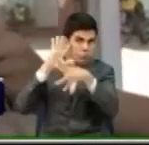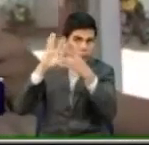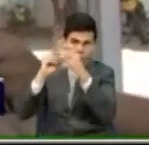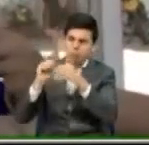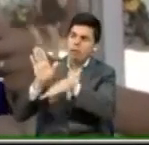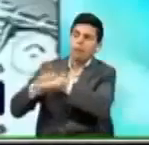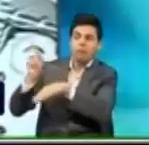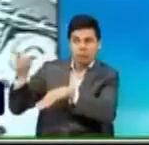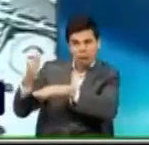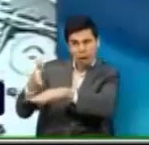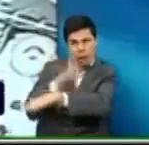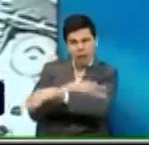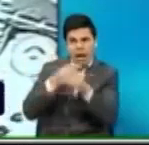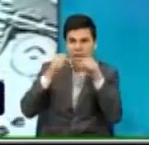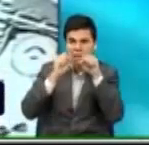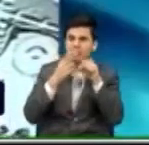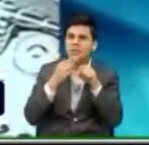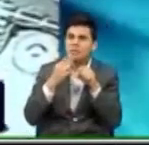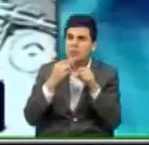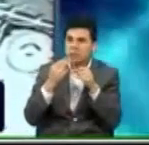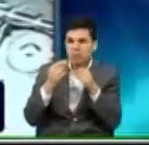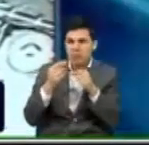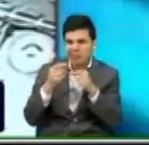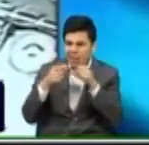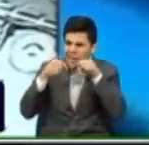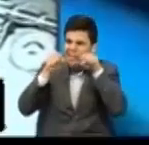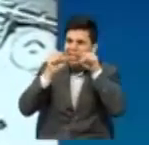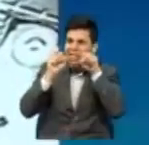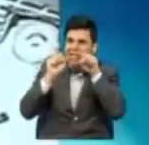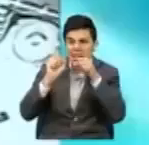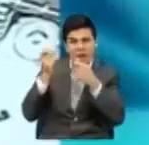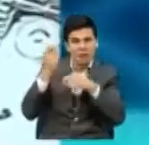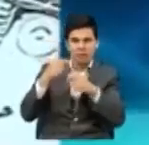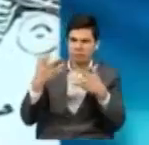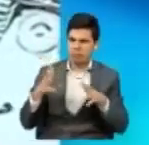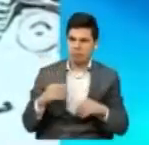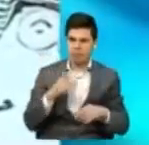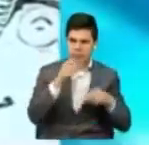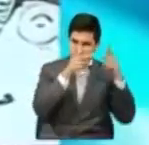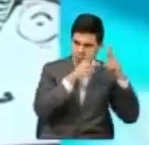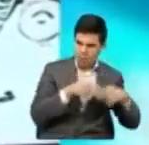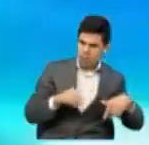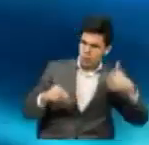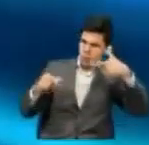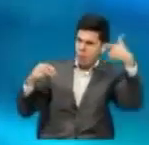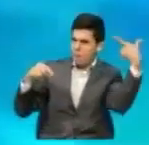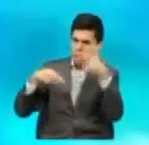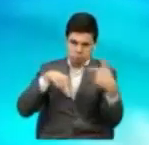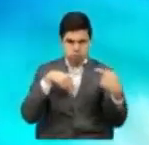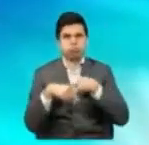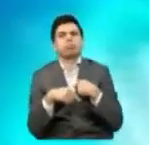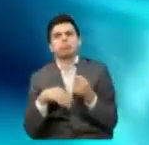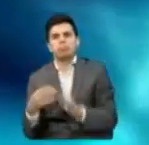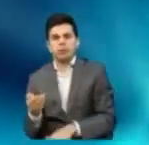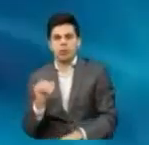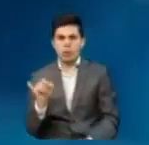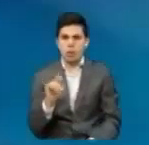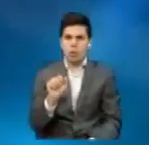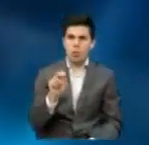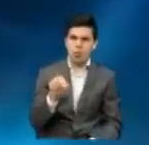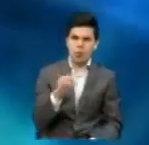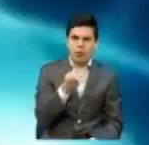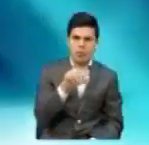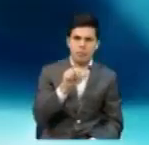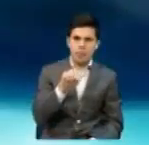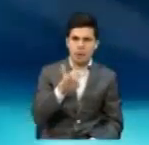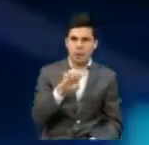en el pasado. Desafortunadamente, por este impasse, uno de ellos saca un arma de fuego y le propina un disparo. Juan Manuel Trigos Peñaranda, de costumbre, salió